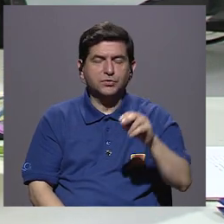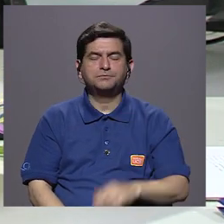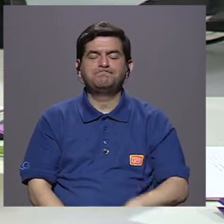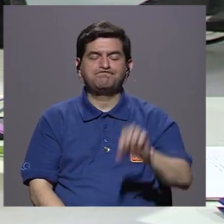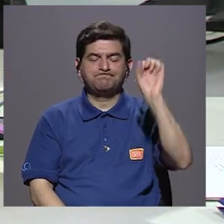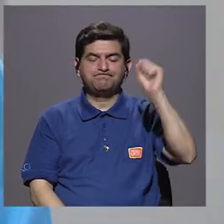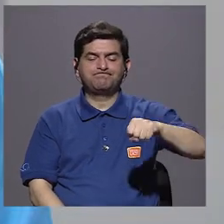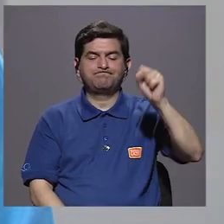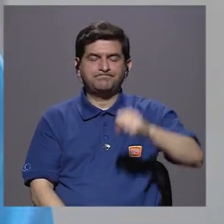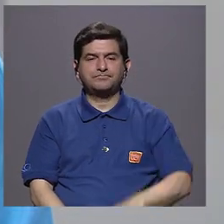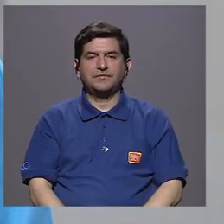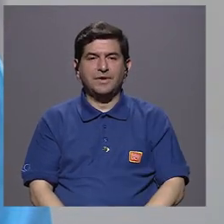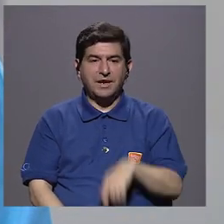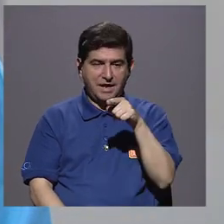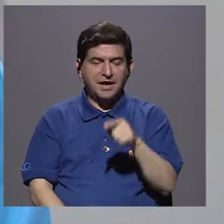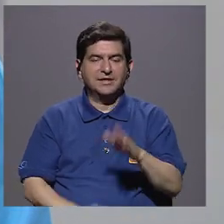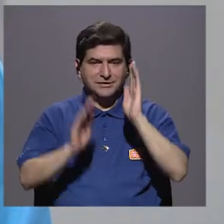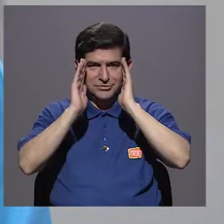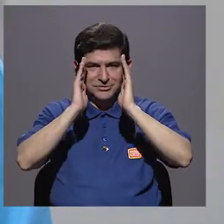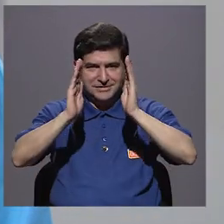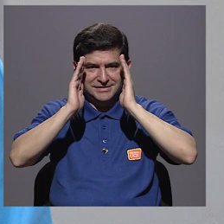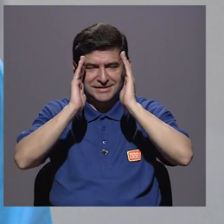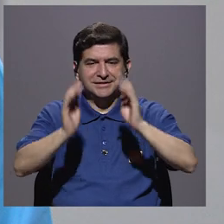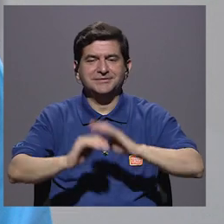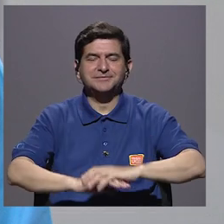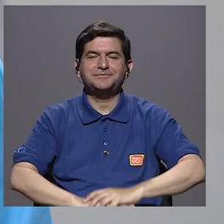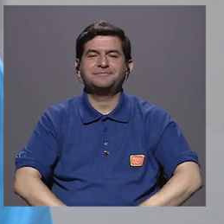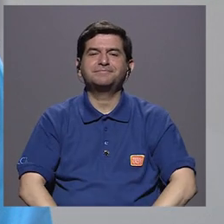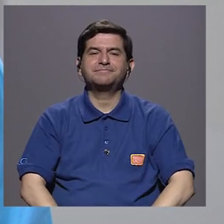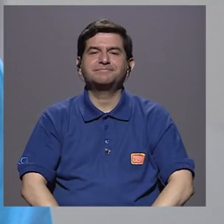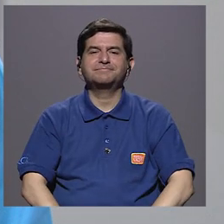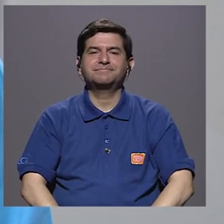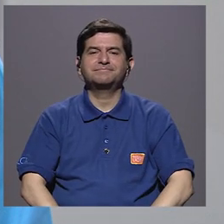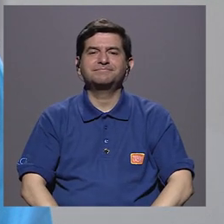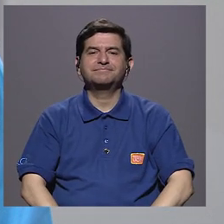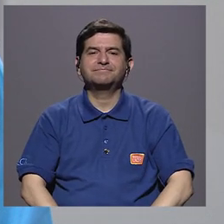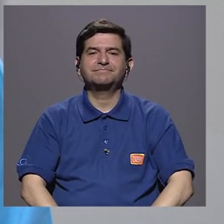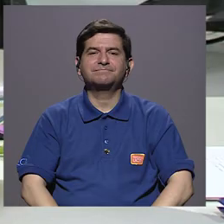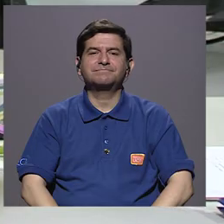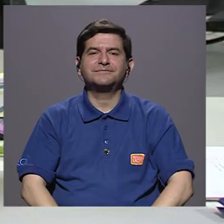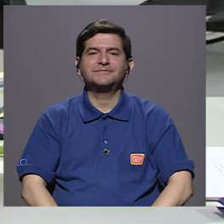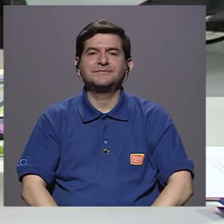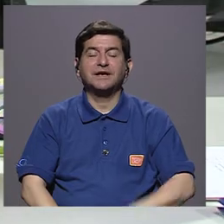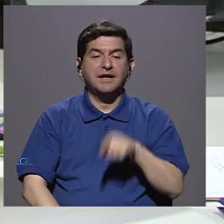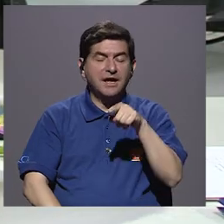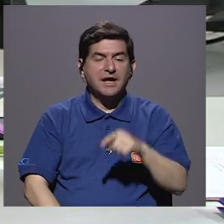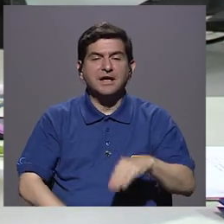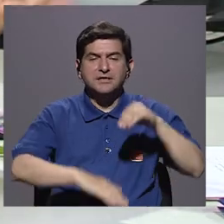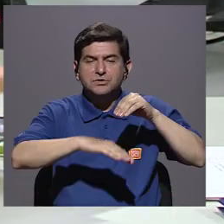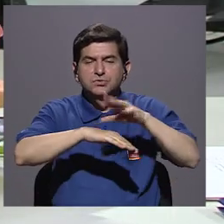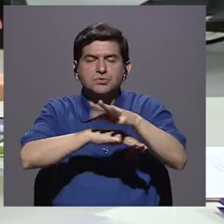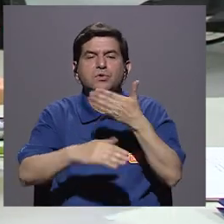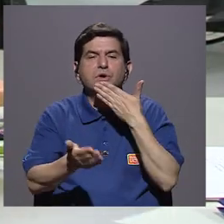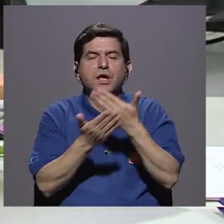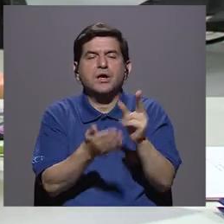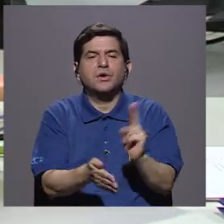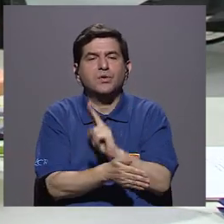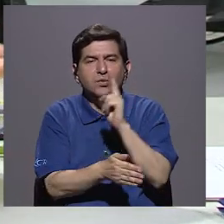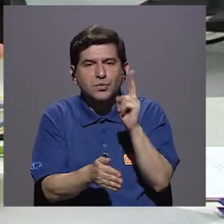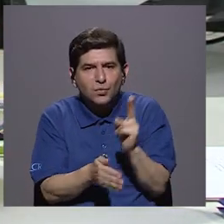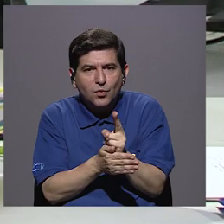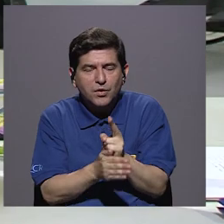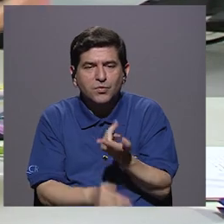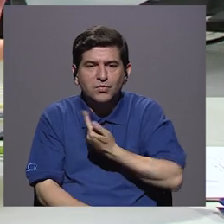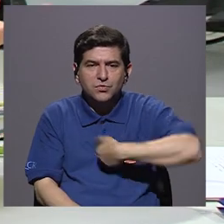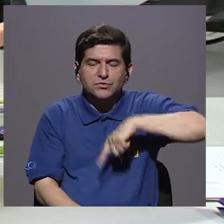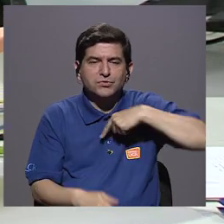Uh-huh. Correcto. Abordamos uh-huh. eso. Que es, exacto, es lo que vendría a incidir entonces, es como en este buen uso